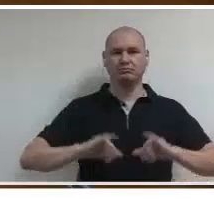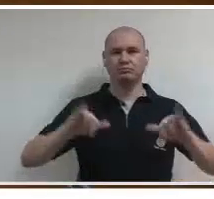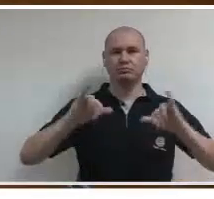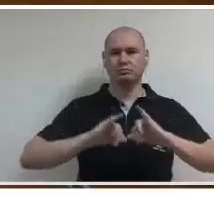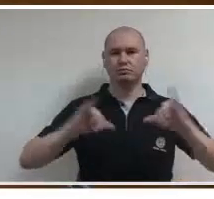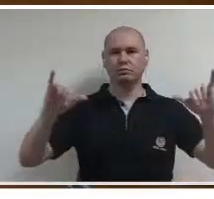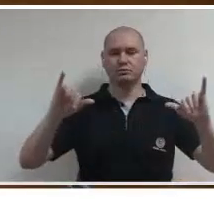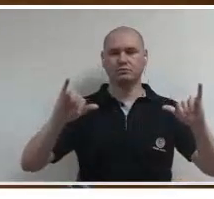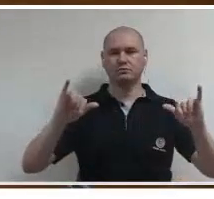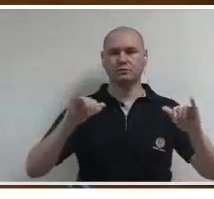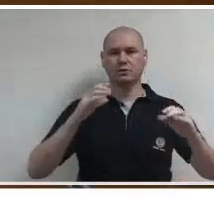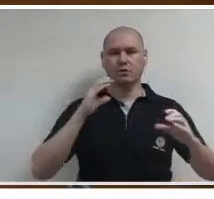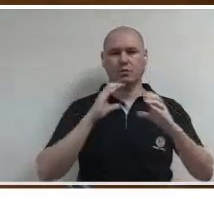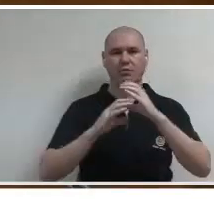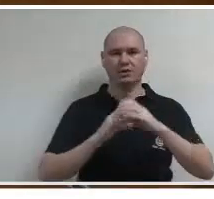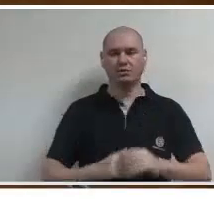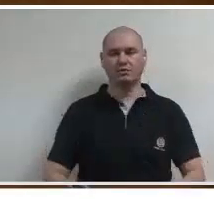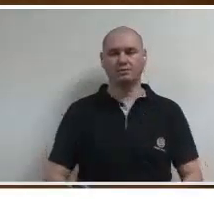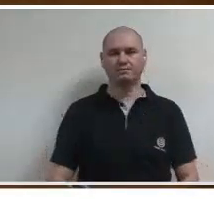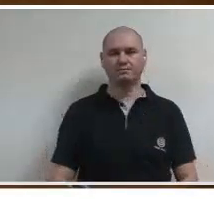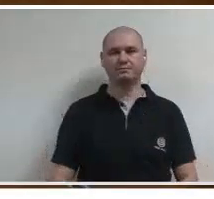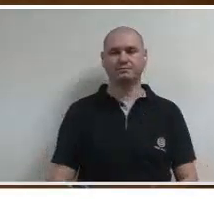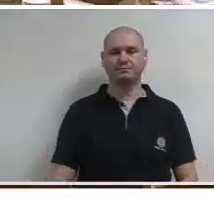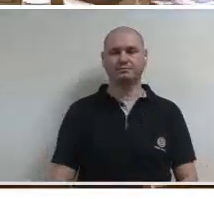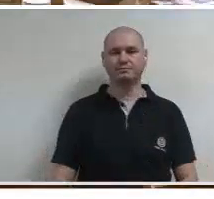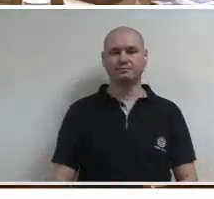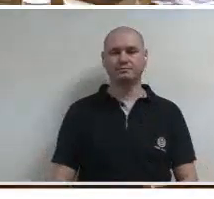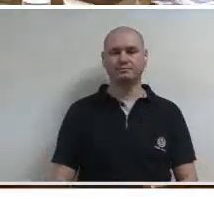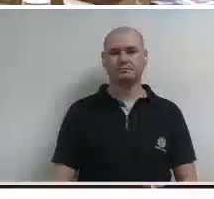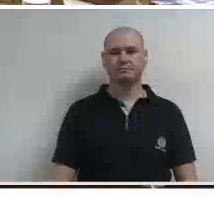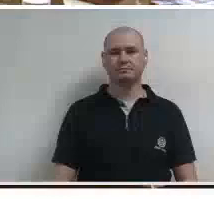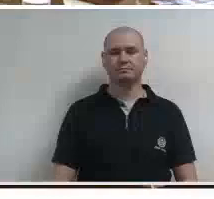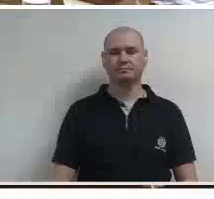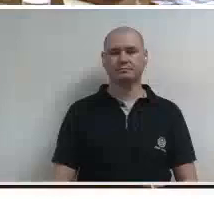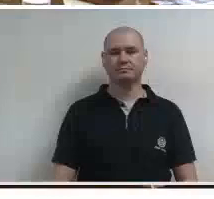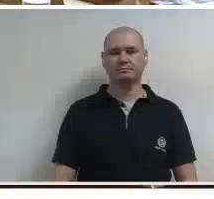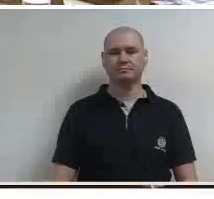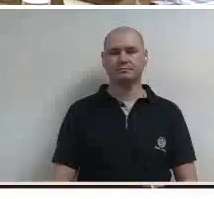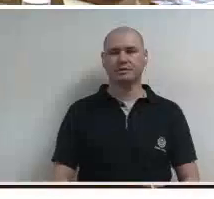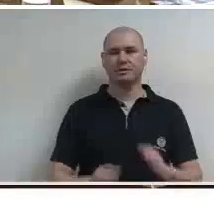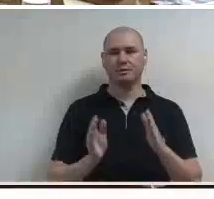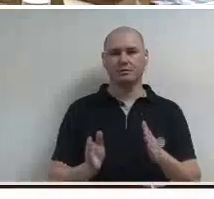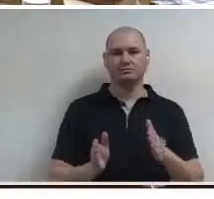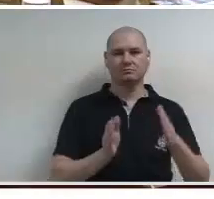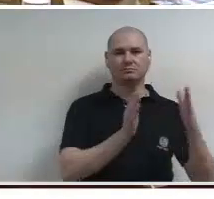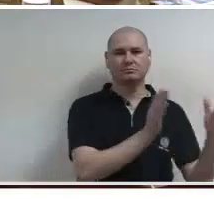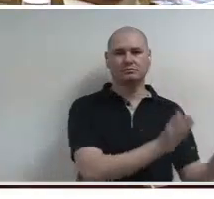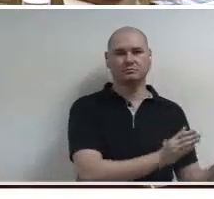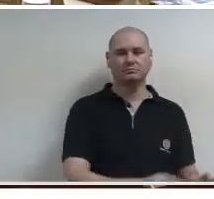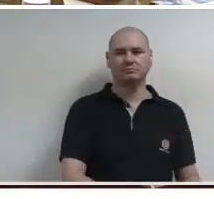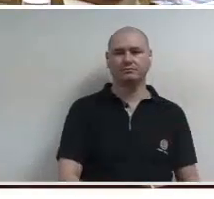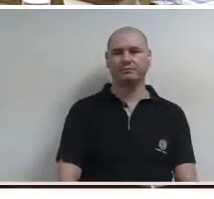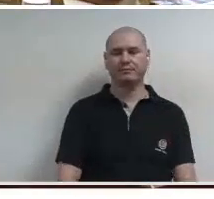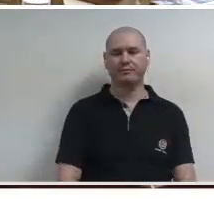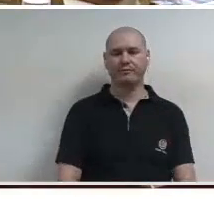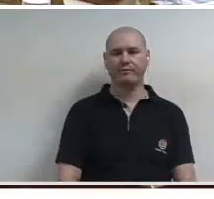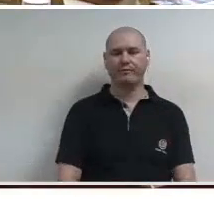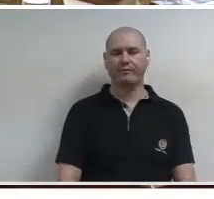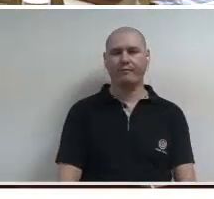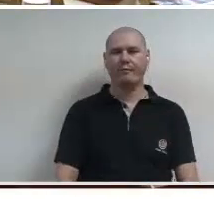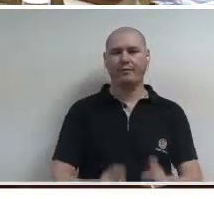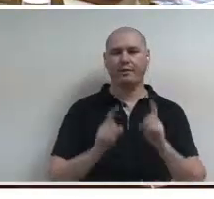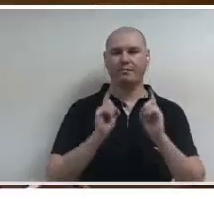cosa secretaría, pe, a UPEVI, oye, momarando a más. Javi